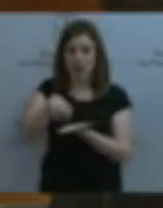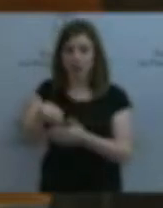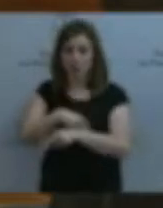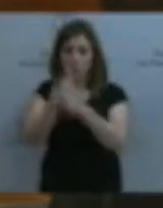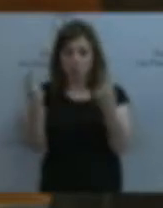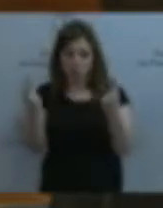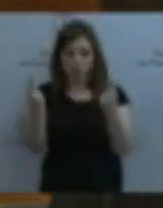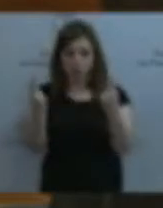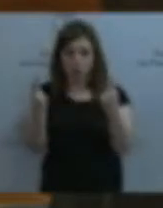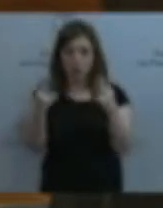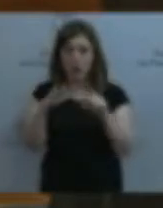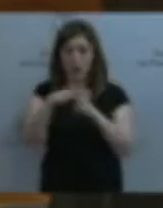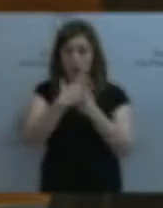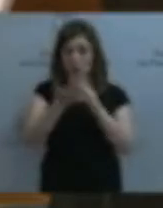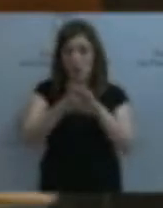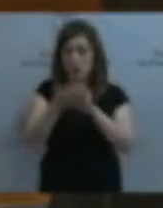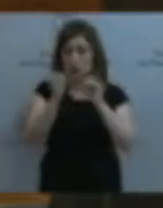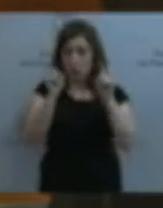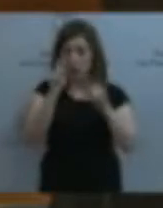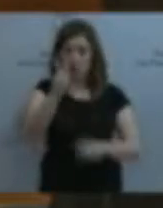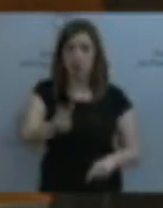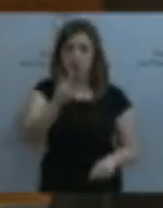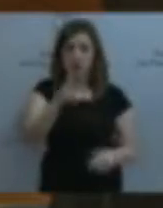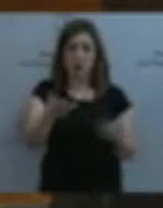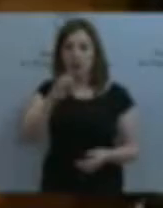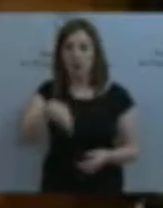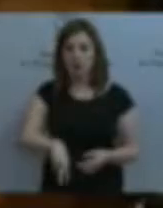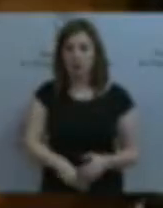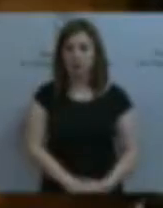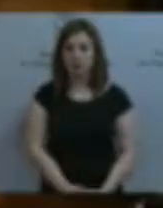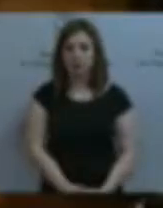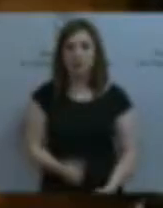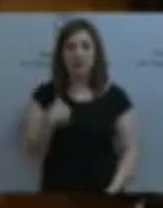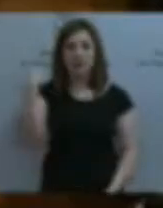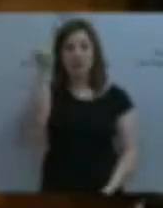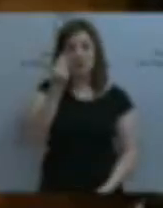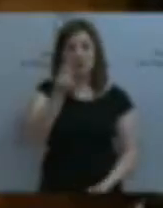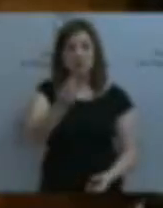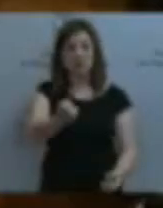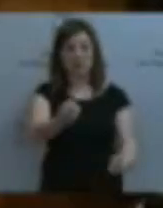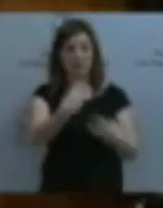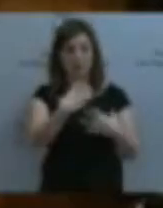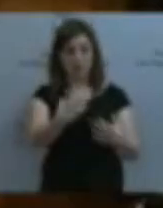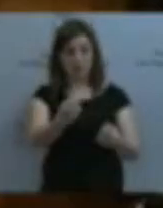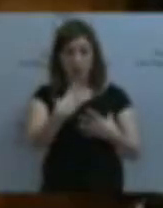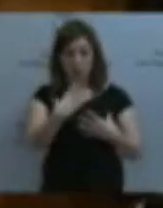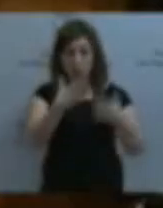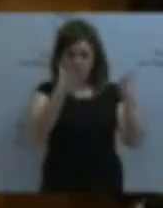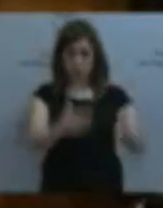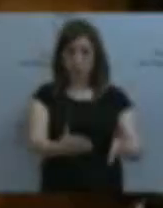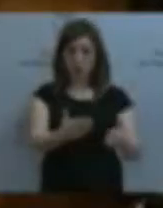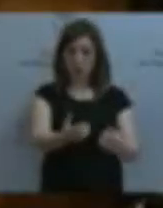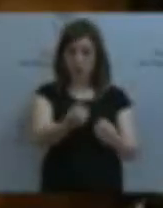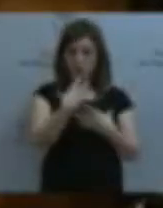públicos, en este caso de educación secundaria. Muchas gracias. Yo creo que esta información que usted acaba de